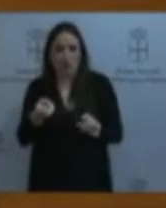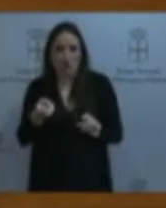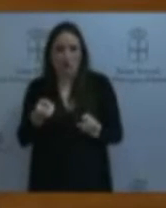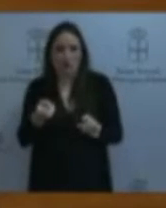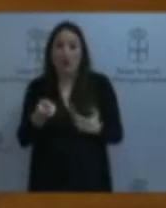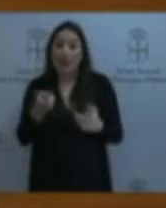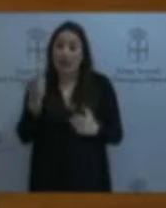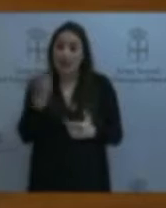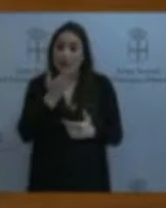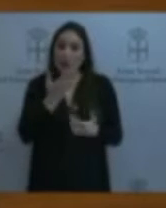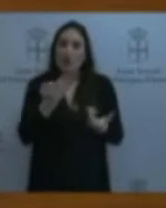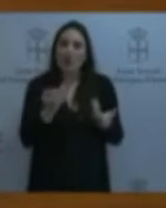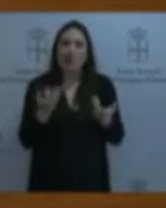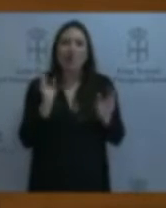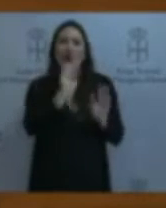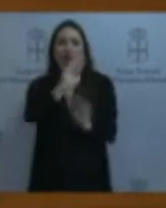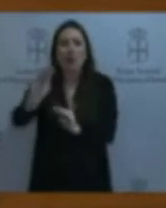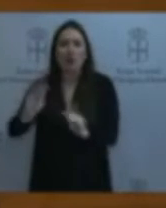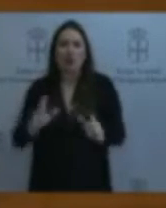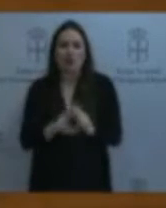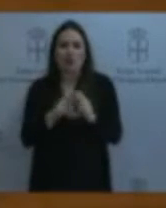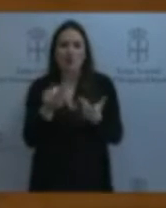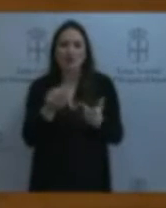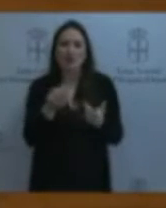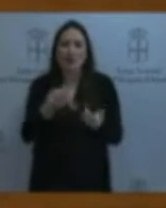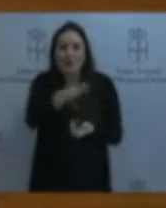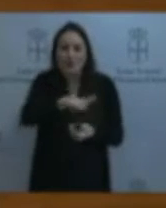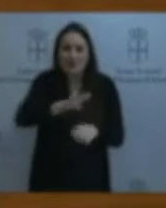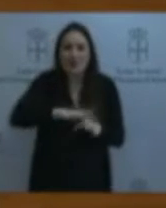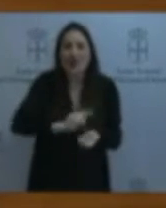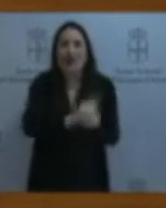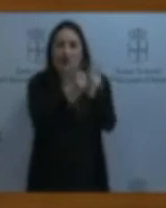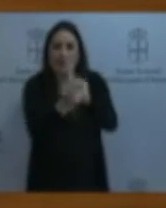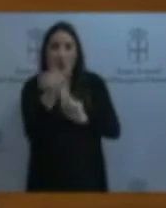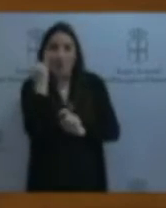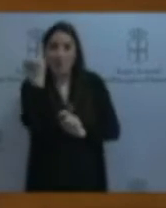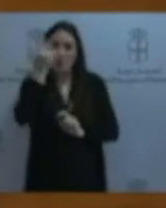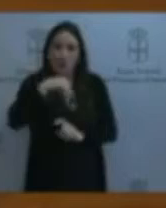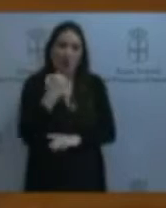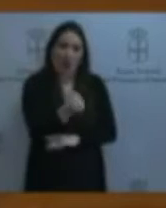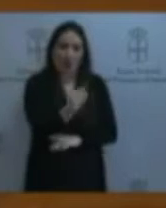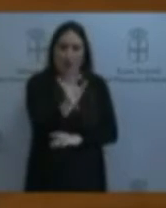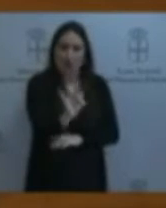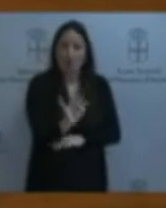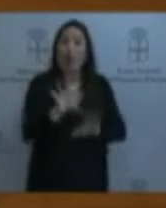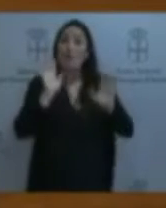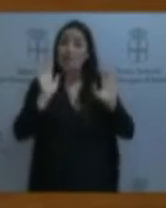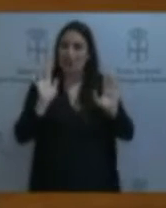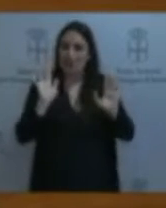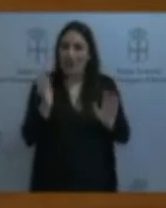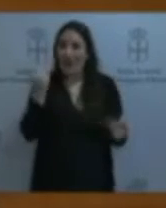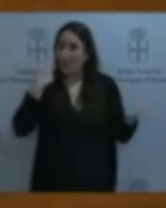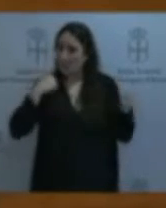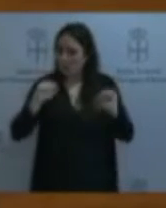para interpelar al conjunto de la sociedad y ser punto de cambio. Vamos a apoyar la iniciativa, pero desde luego la actitud